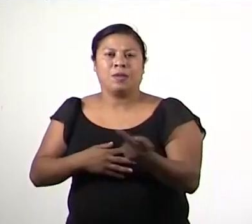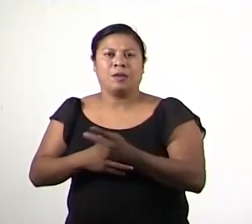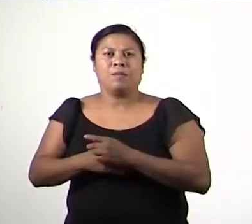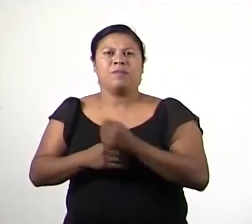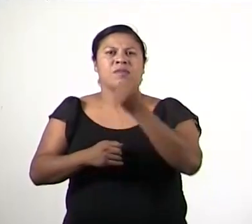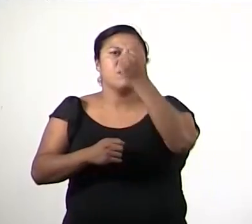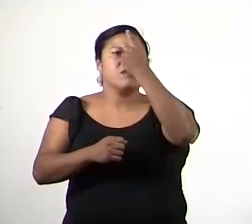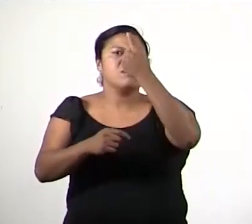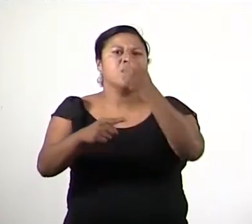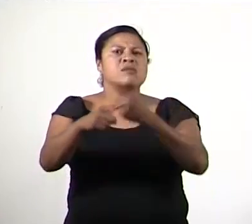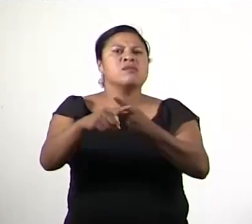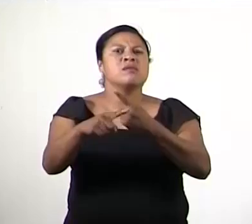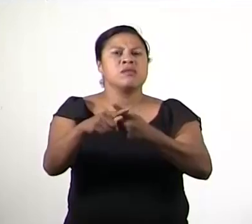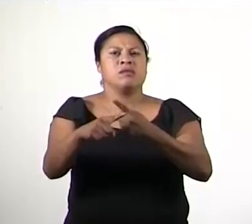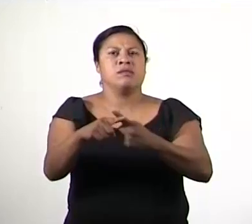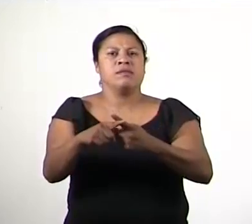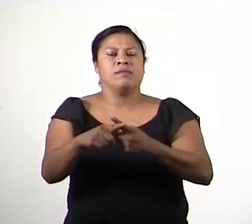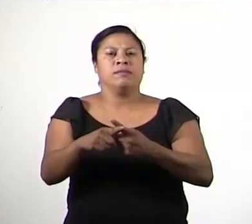¿quiénes